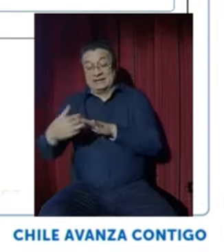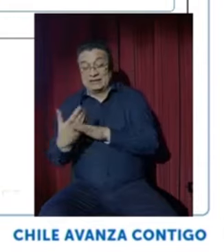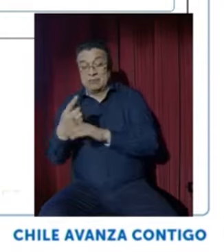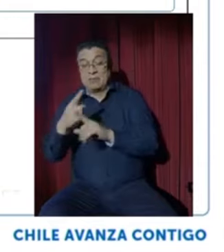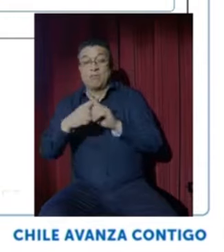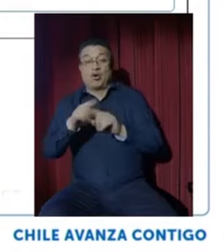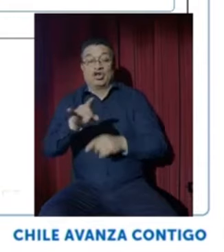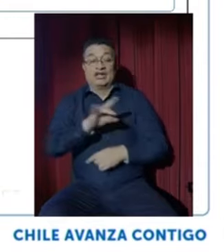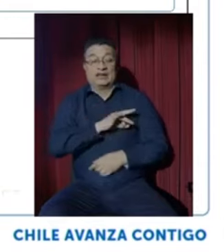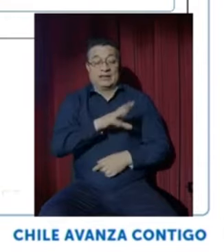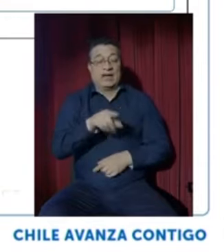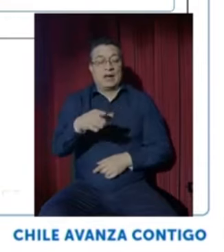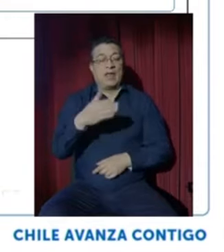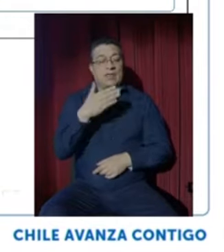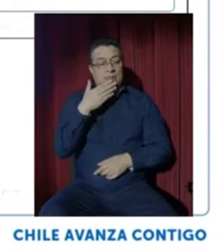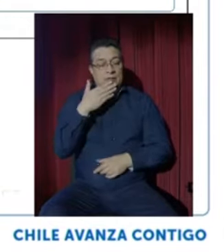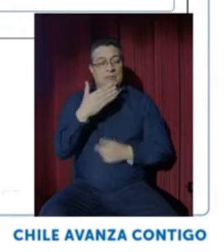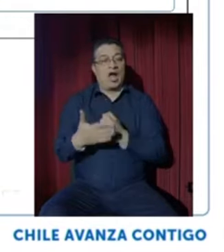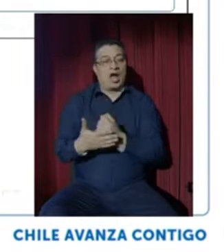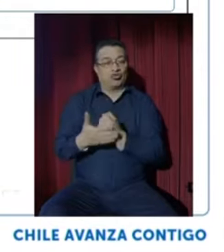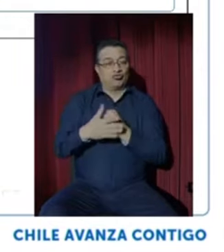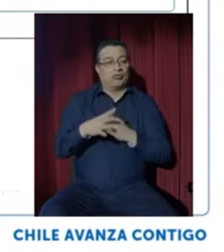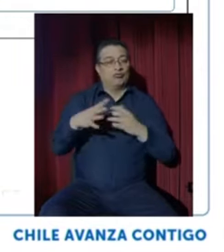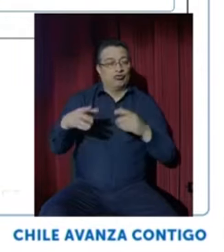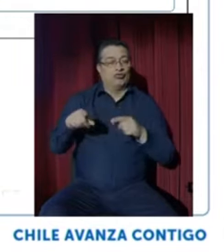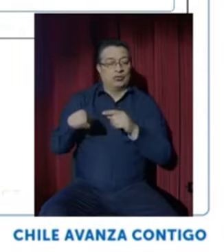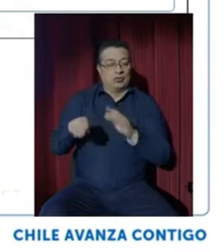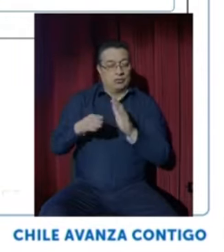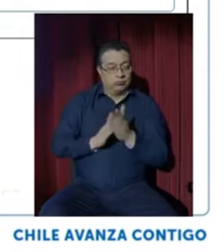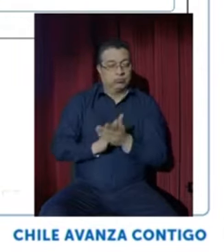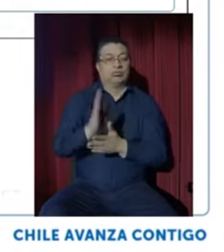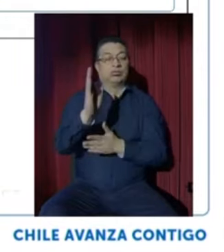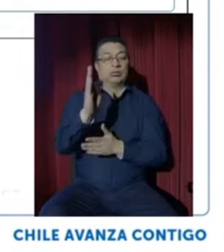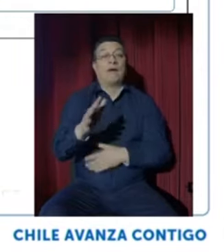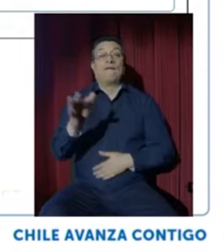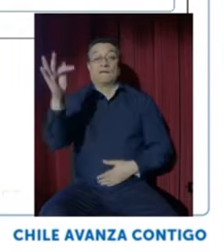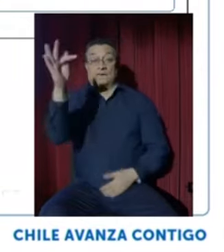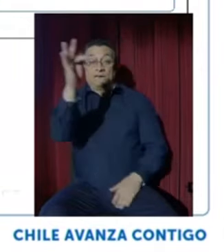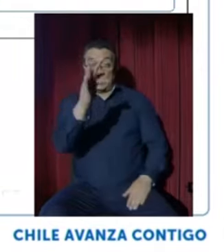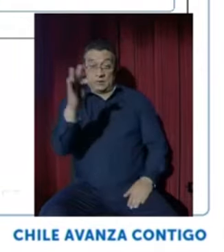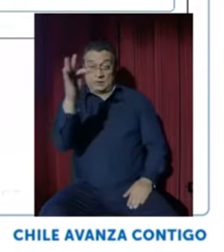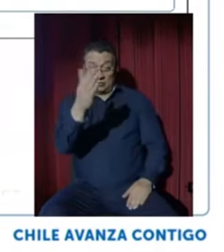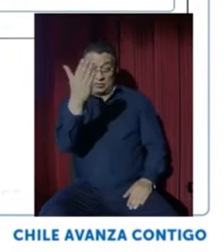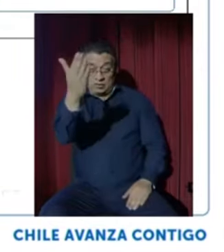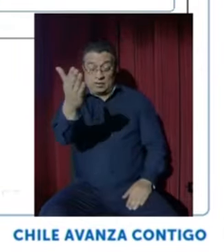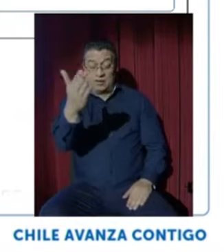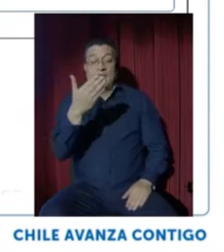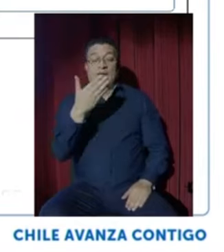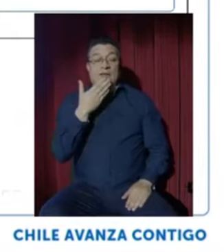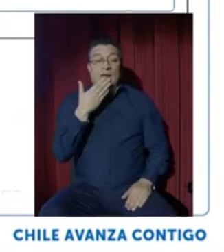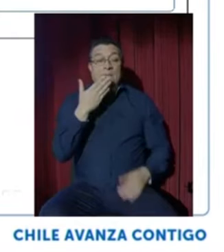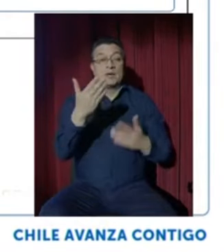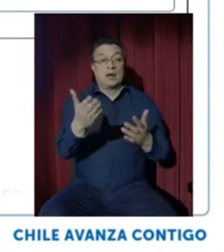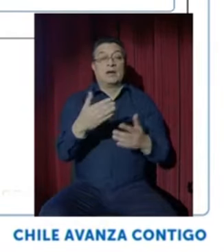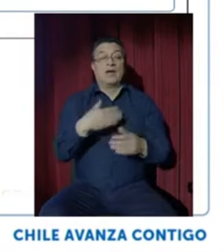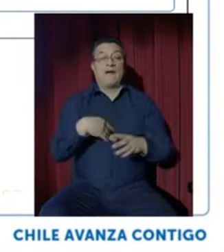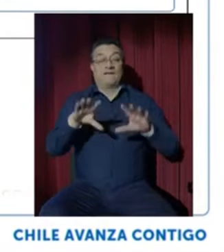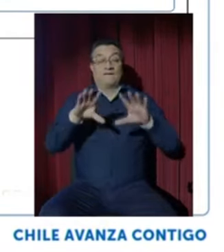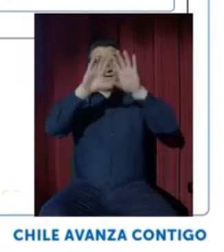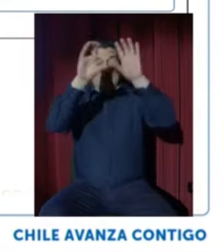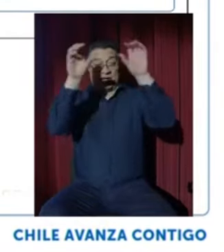un gatillante también de esto eh felicitaciones también a